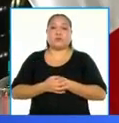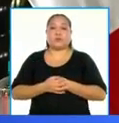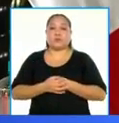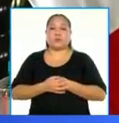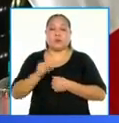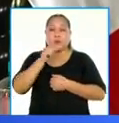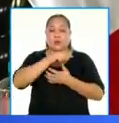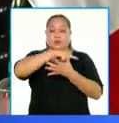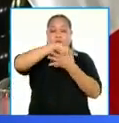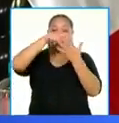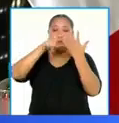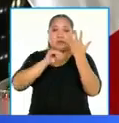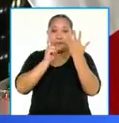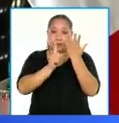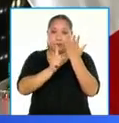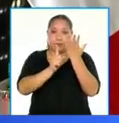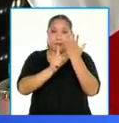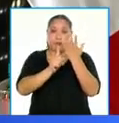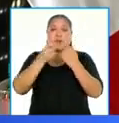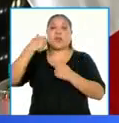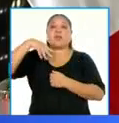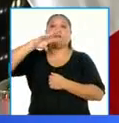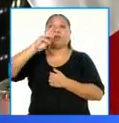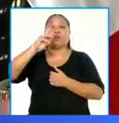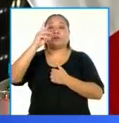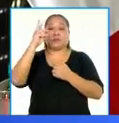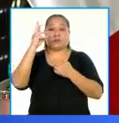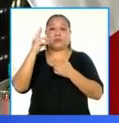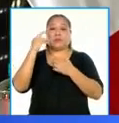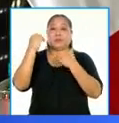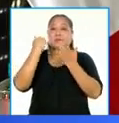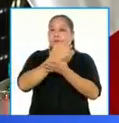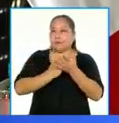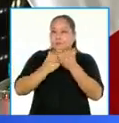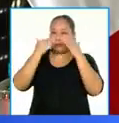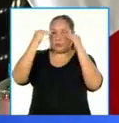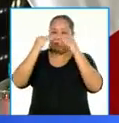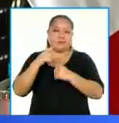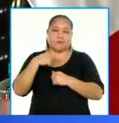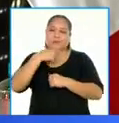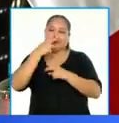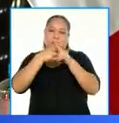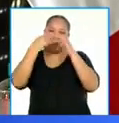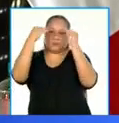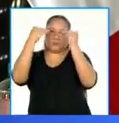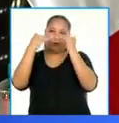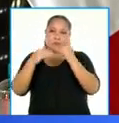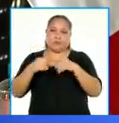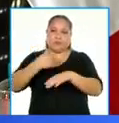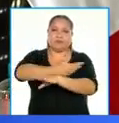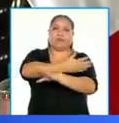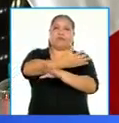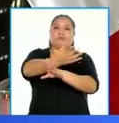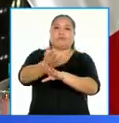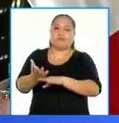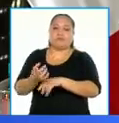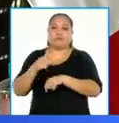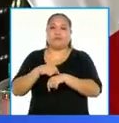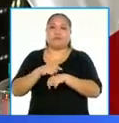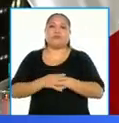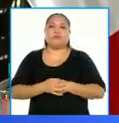Dentro de estos 6 ejes hay 16 acciones estratégicas, ¿no? No quisiera nombrarlas todas porque me voy a tomar